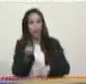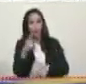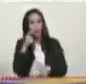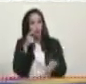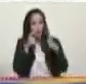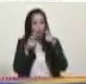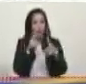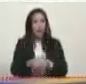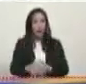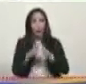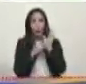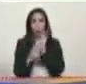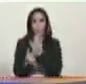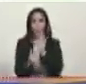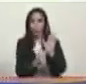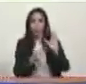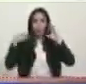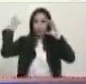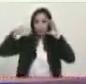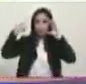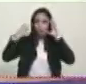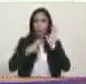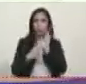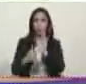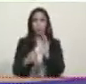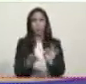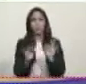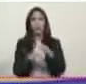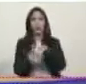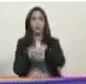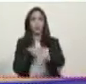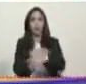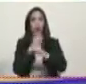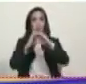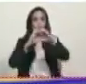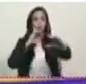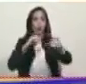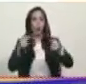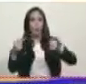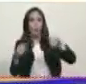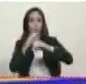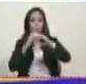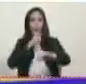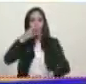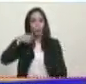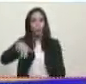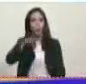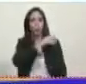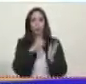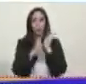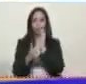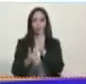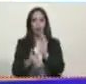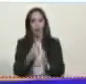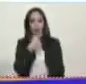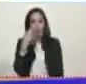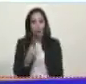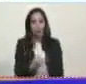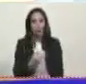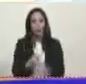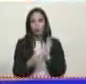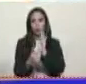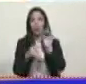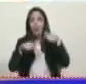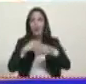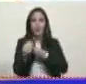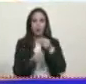observarse las imágenes de ese tremendo autobús que tenemos para nuestro pueblo. Un autobús digno, ensamblado en